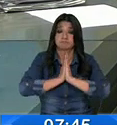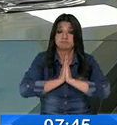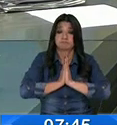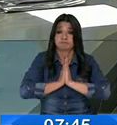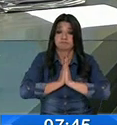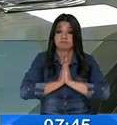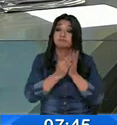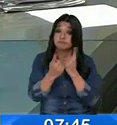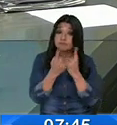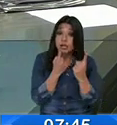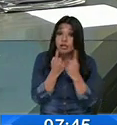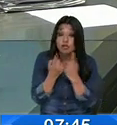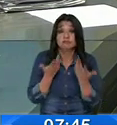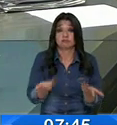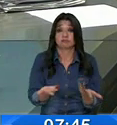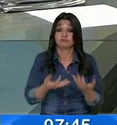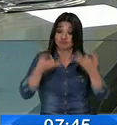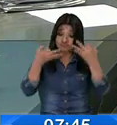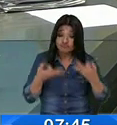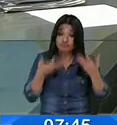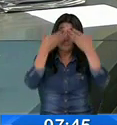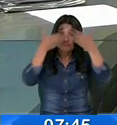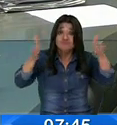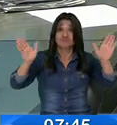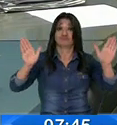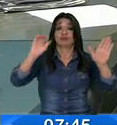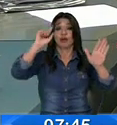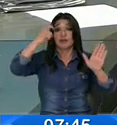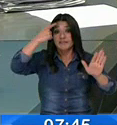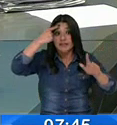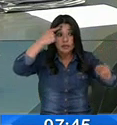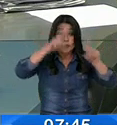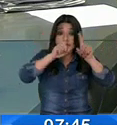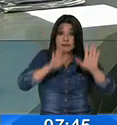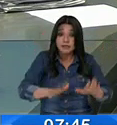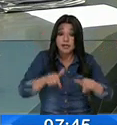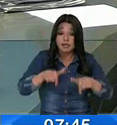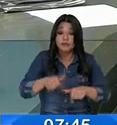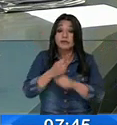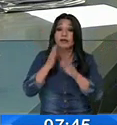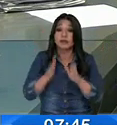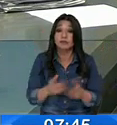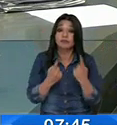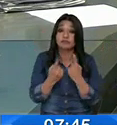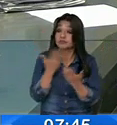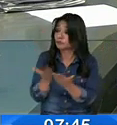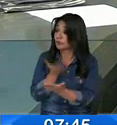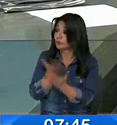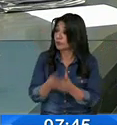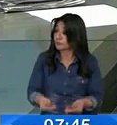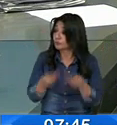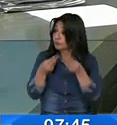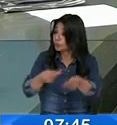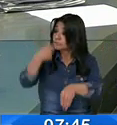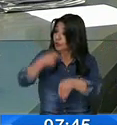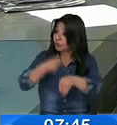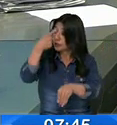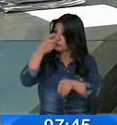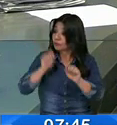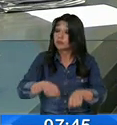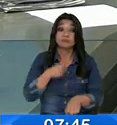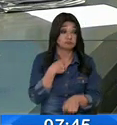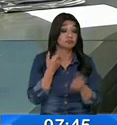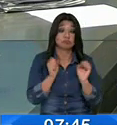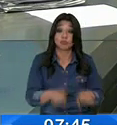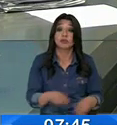tener un diálogo cambio abierto de buena fe donde llevaron la propuesta ustedes concretamente para podemos